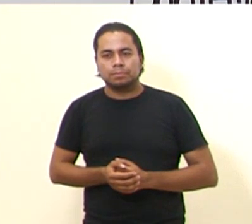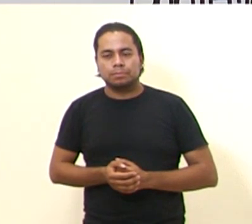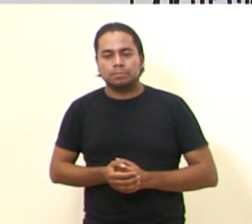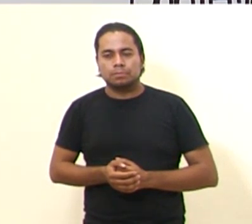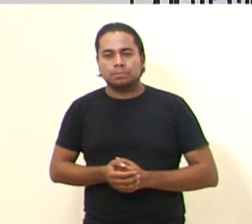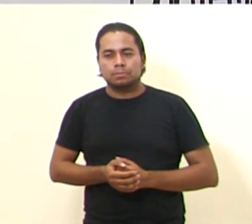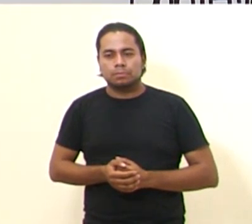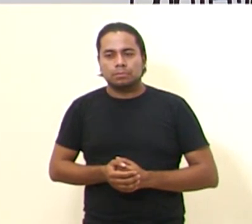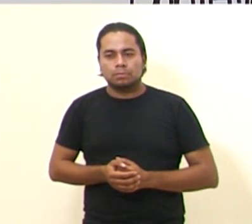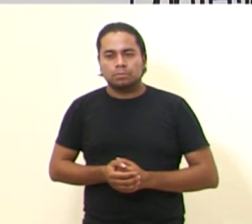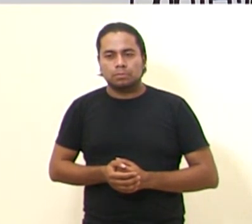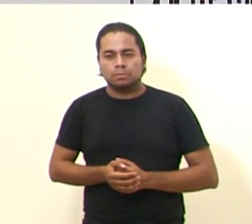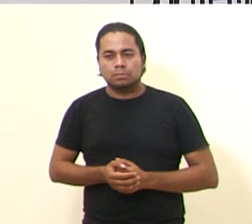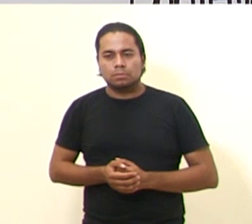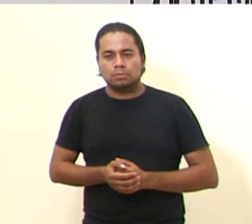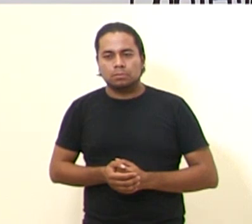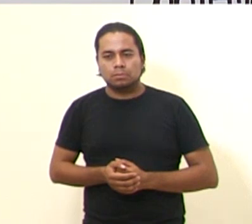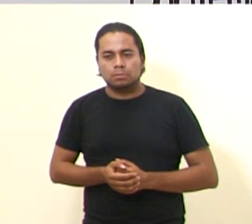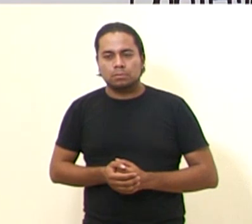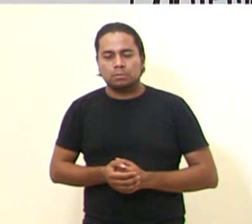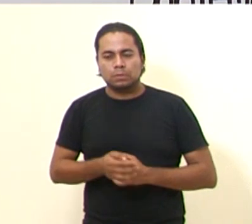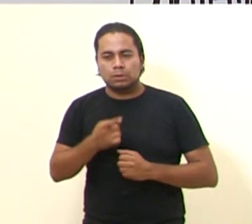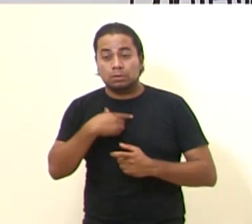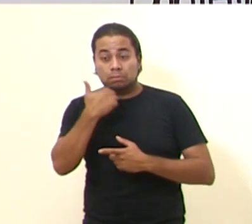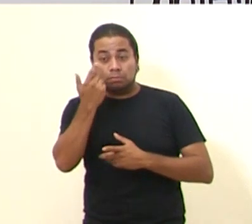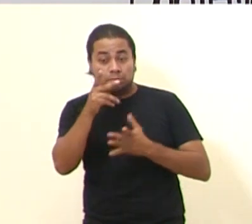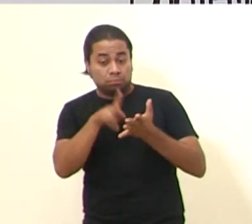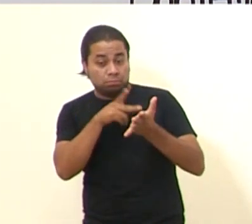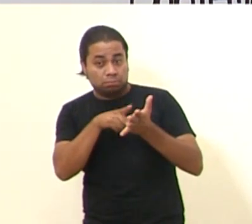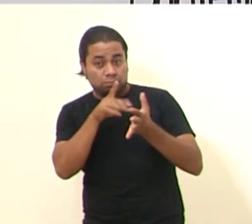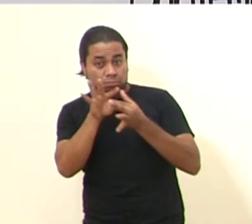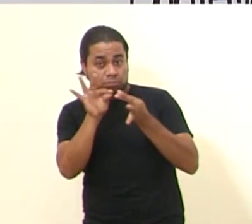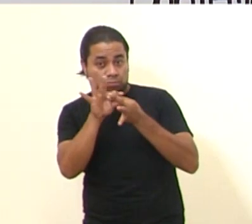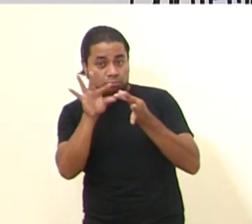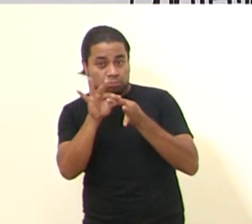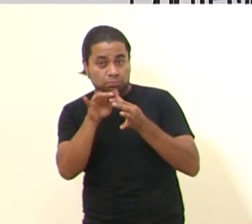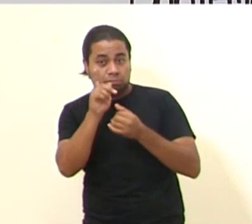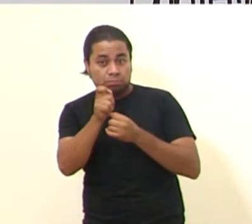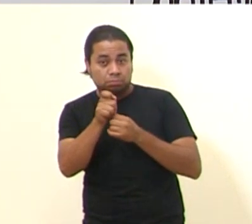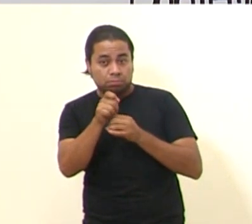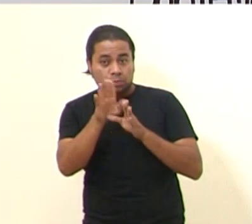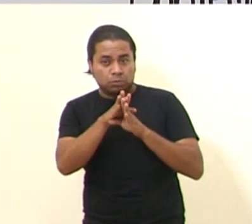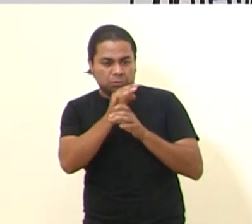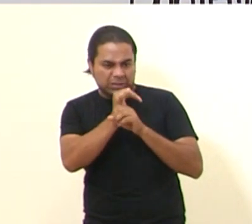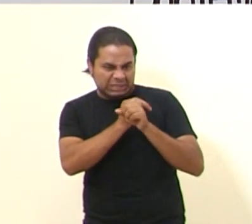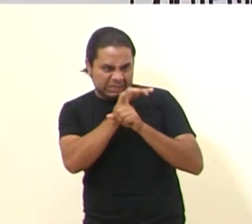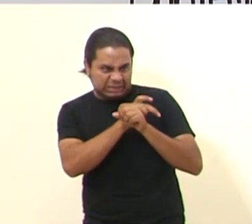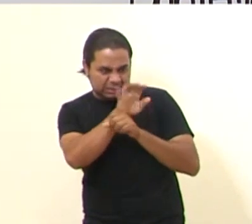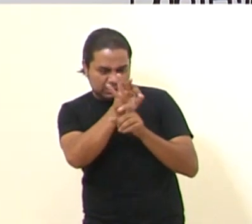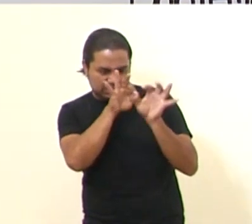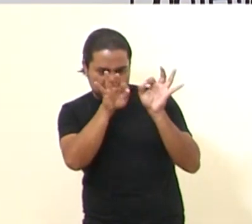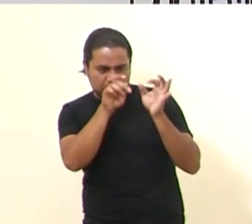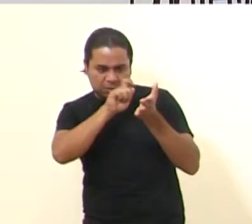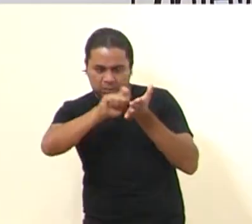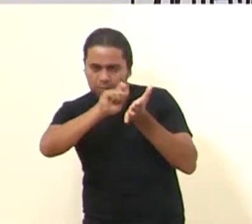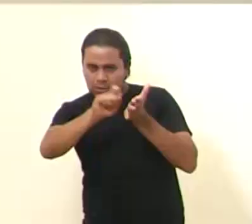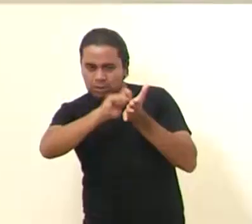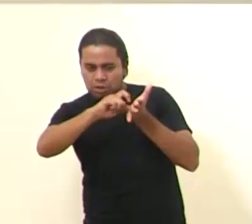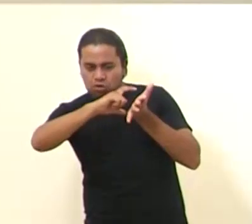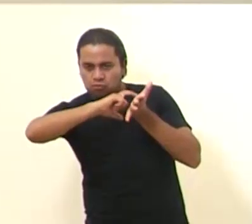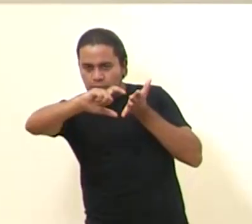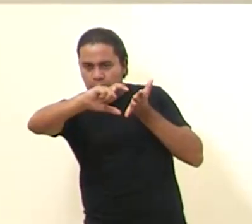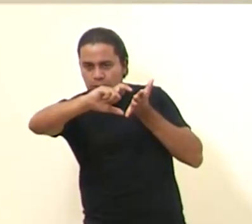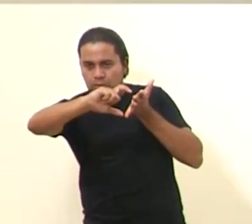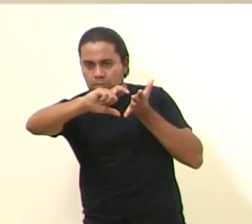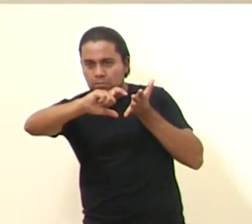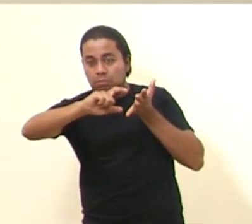un poquito, regresarme un poquito a este punto que es extraer la información en fichas. Fíjense que a mí lo que